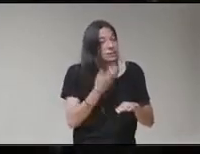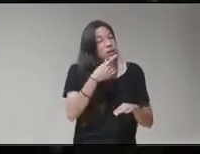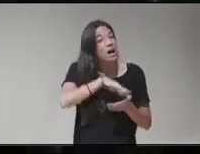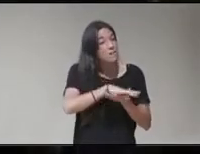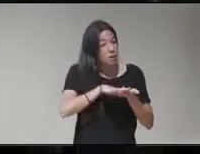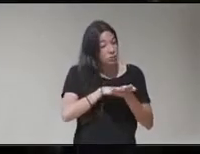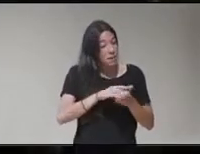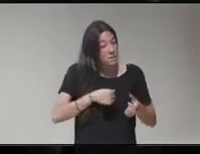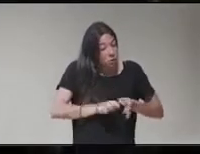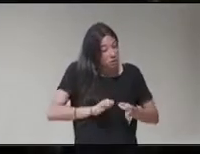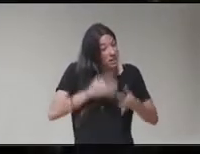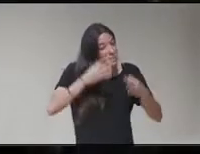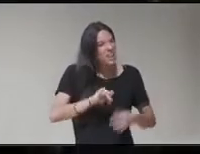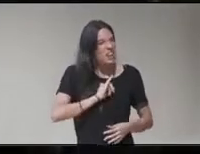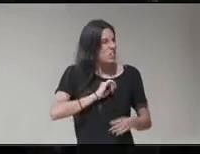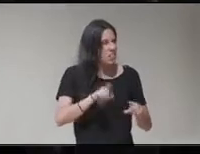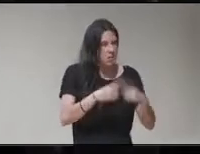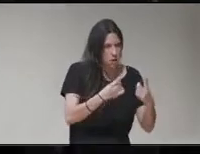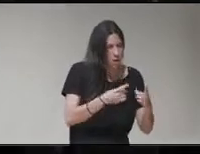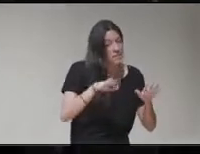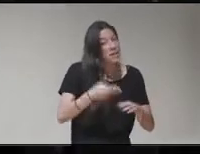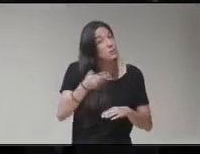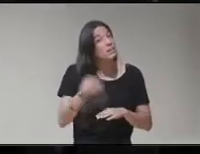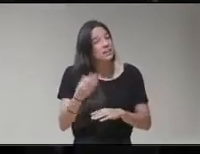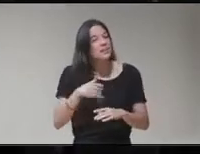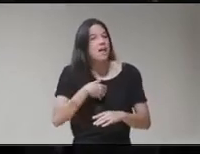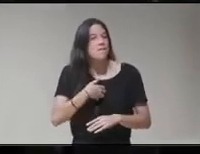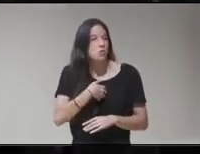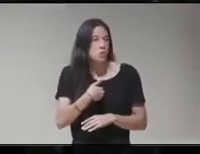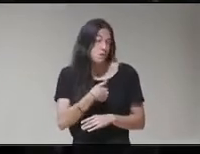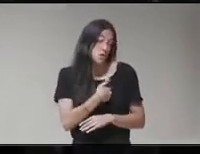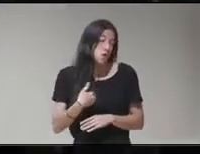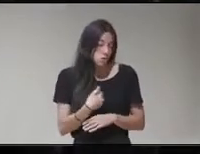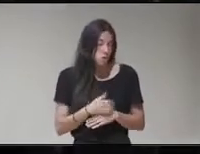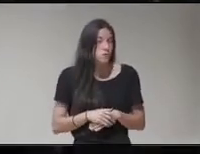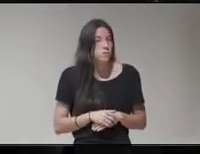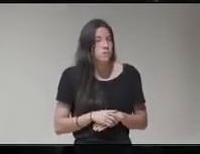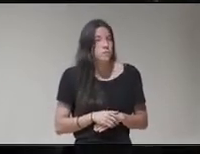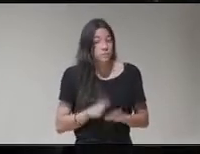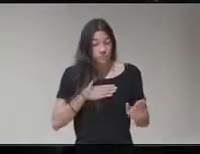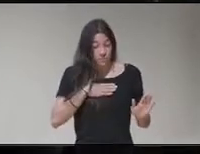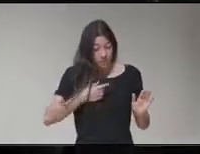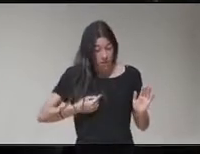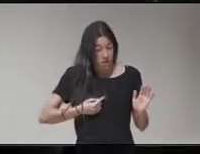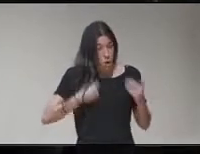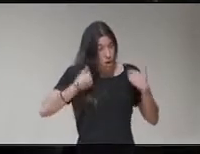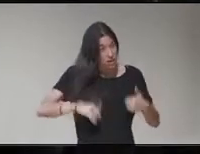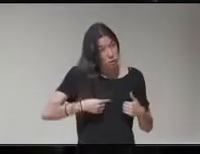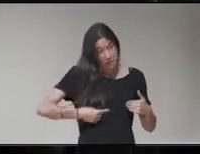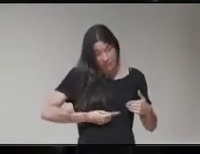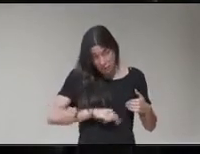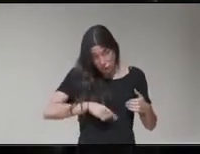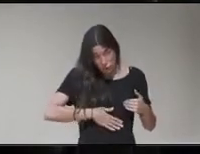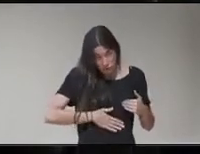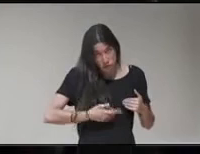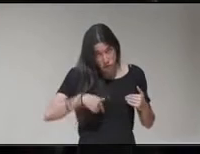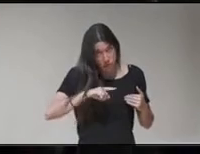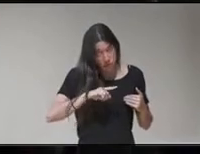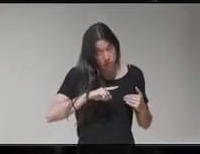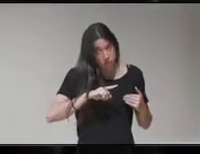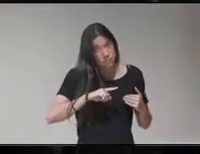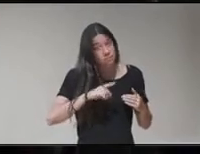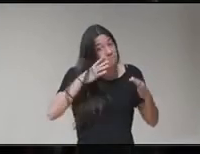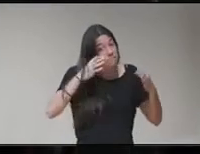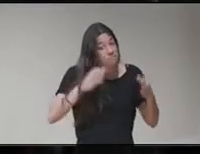identidad, sino la función que cumple el bicho. O sea, a nuestro organismo, nuestro intestino, lo mismo le da que el